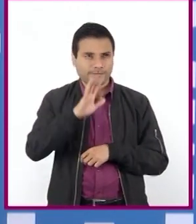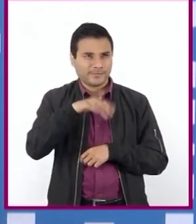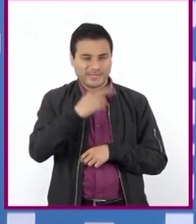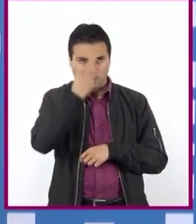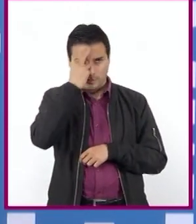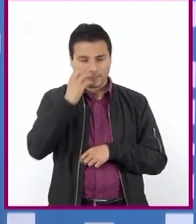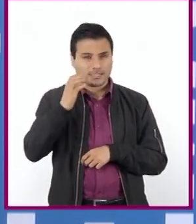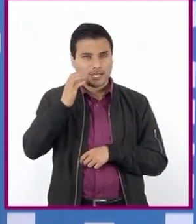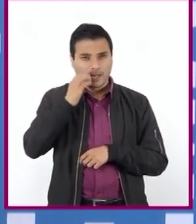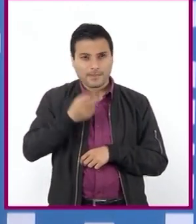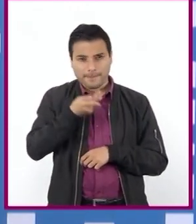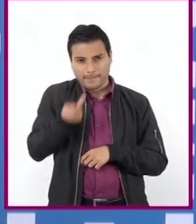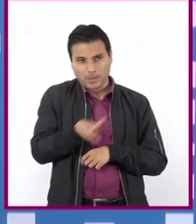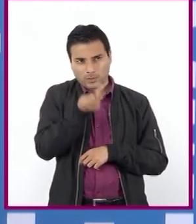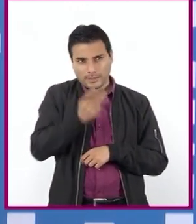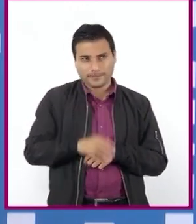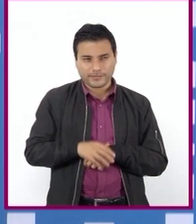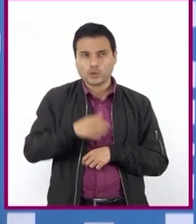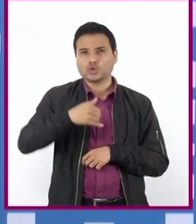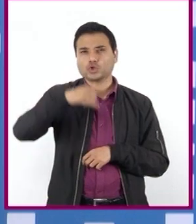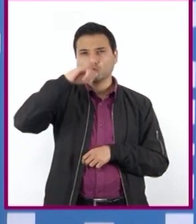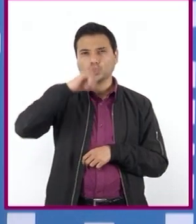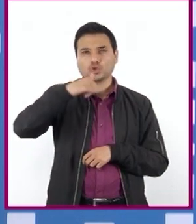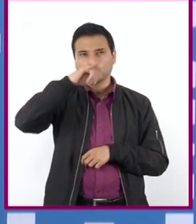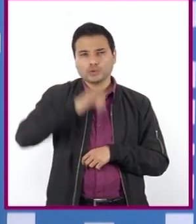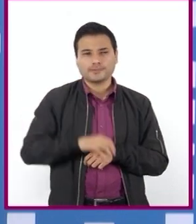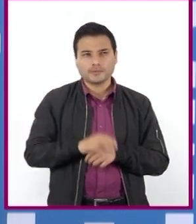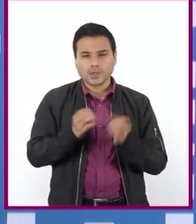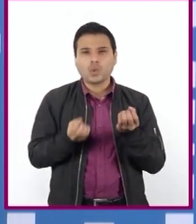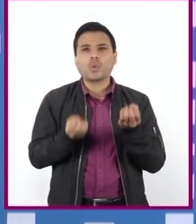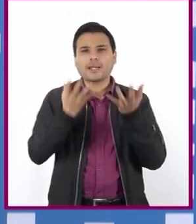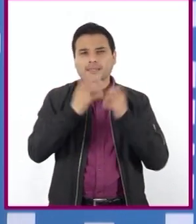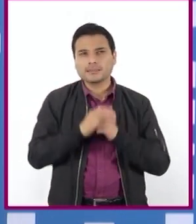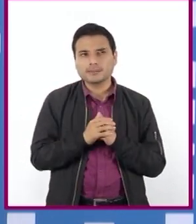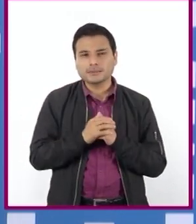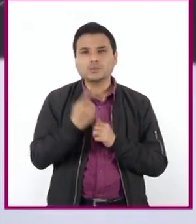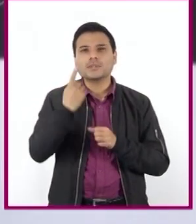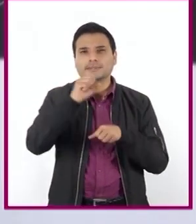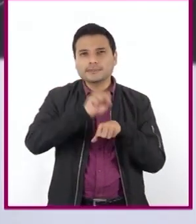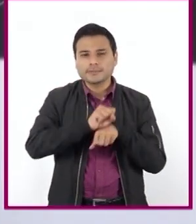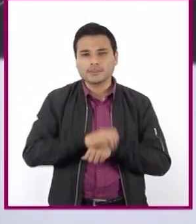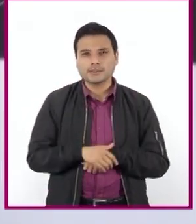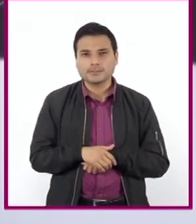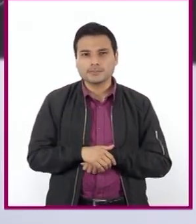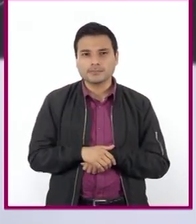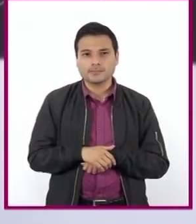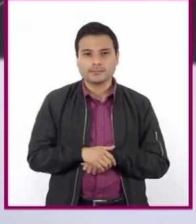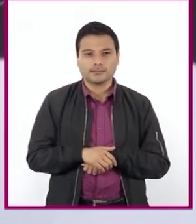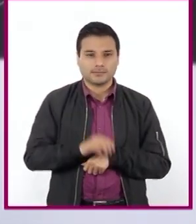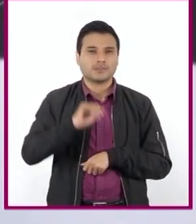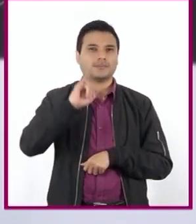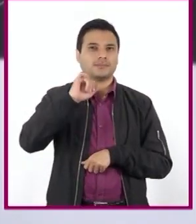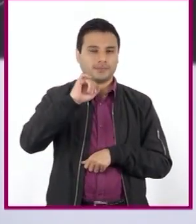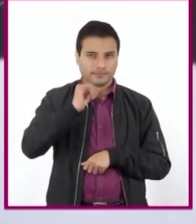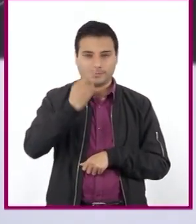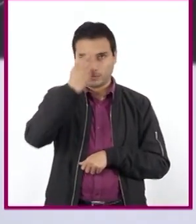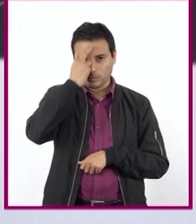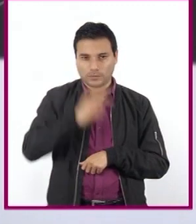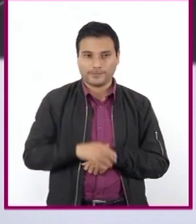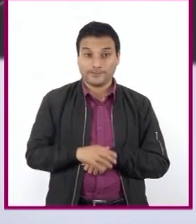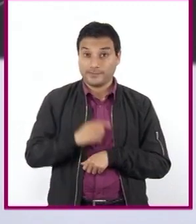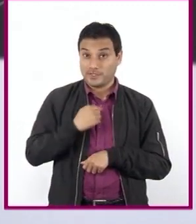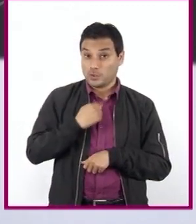Carmen te preguntó cuántas botellas de refresco habías consumido en una semana? Sí recuerdo. Y